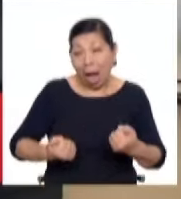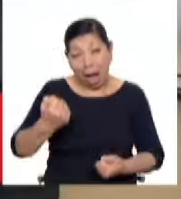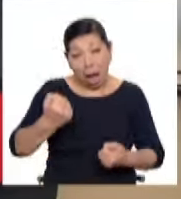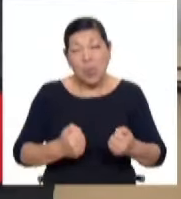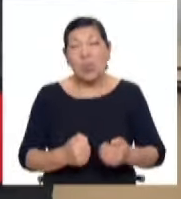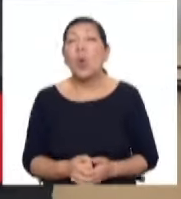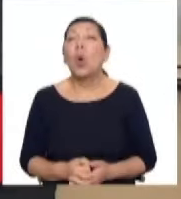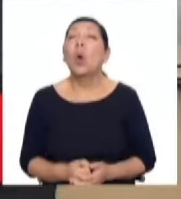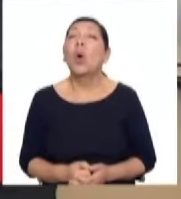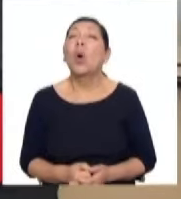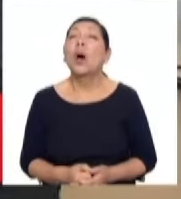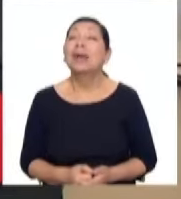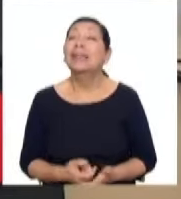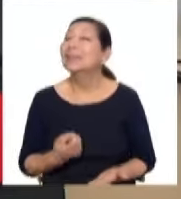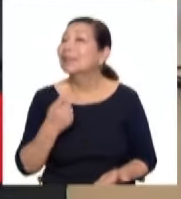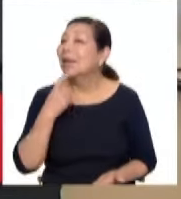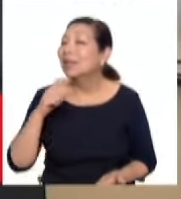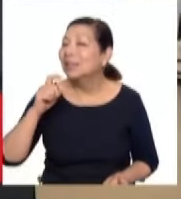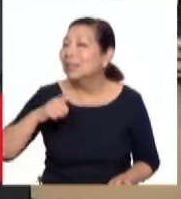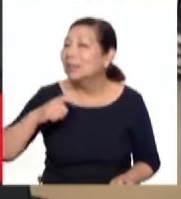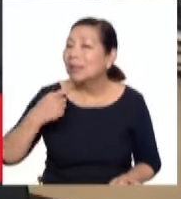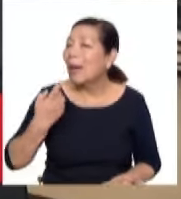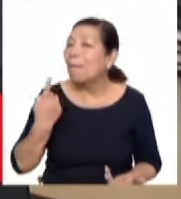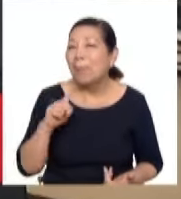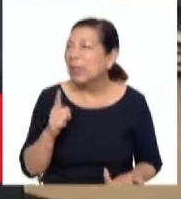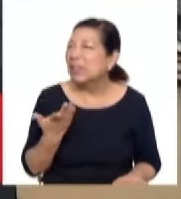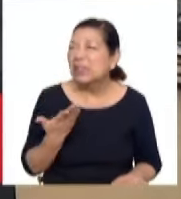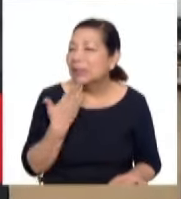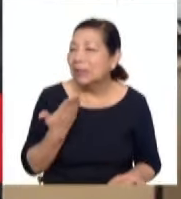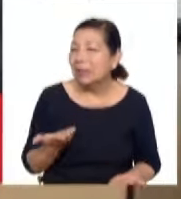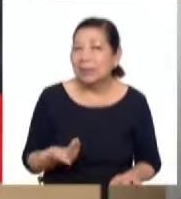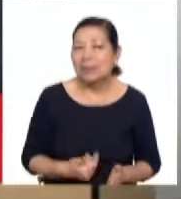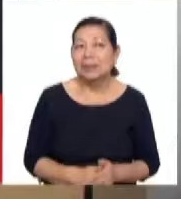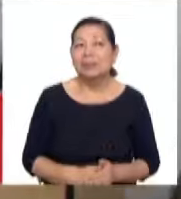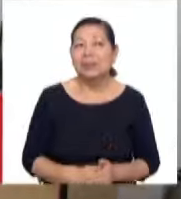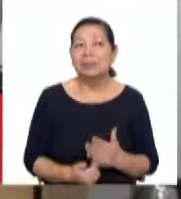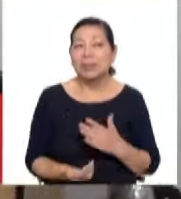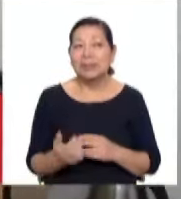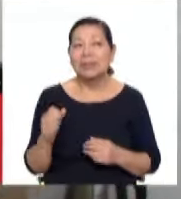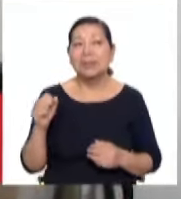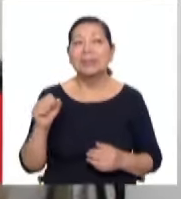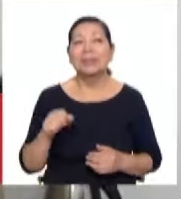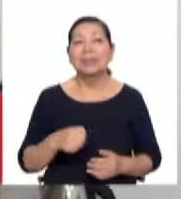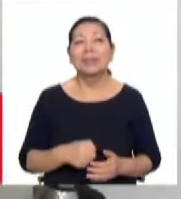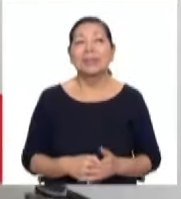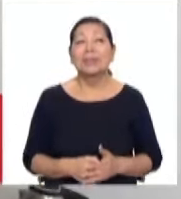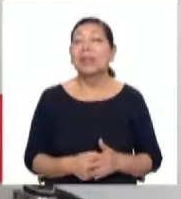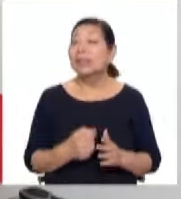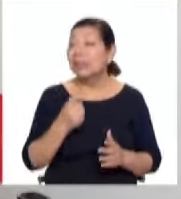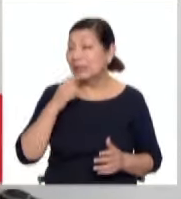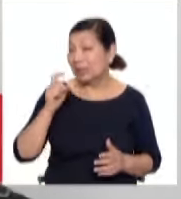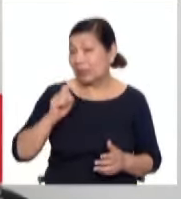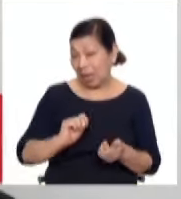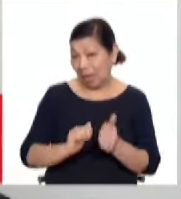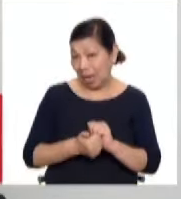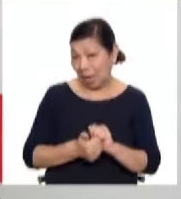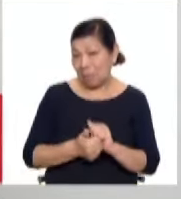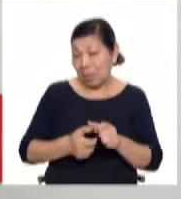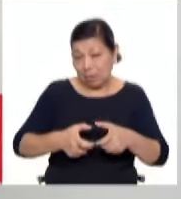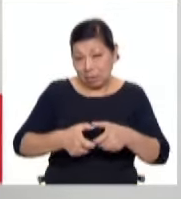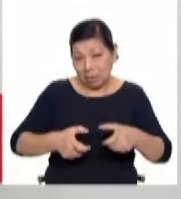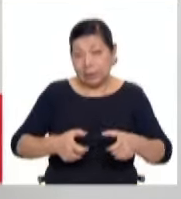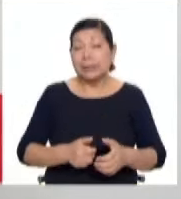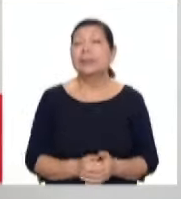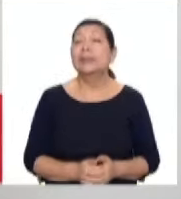conducir. ¿Cuáles son los requisitos que se necesitan para esta solicitud? Buenos días. Los requisitos que se necesitan para la solicitud de